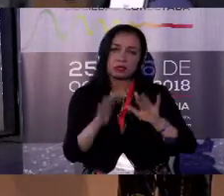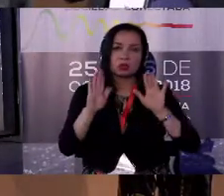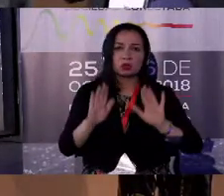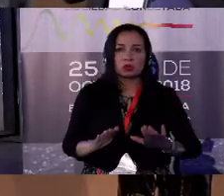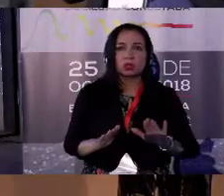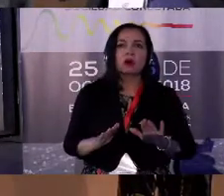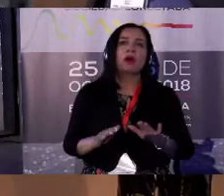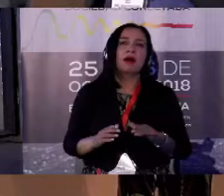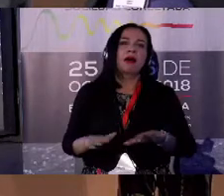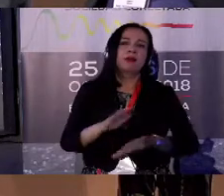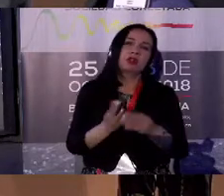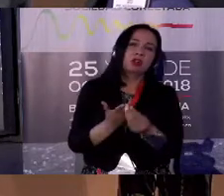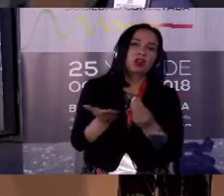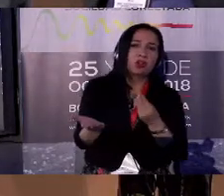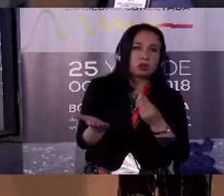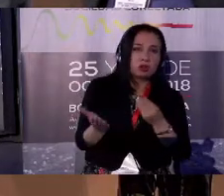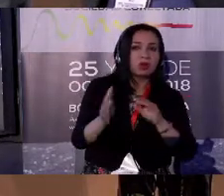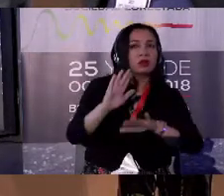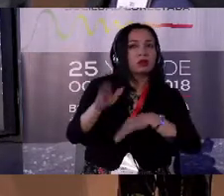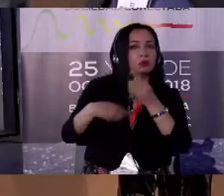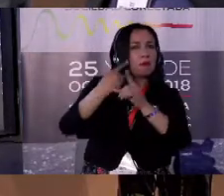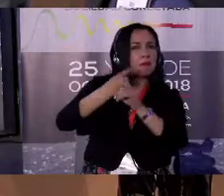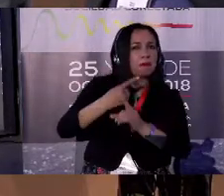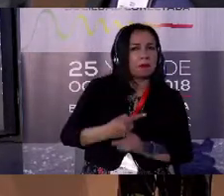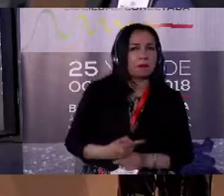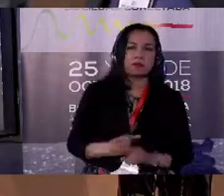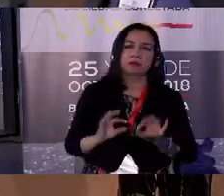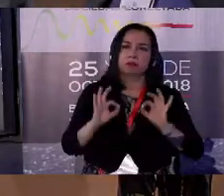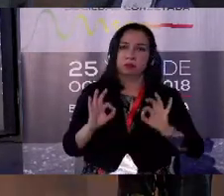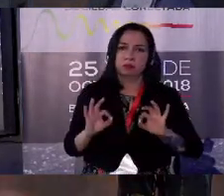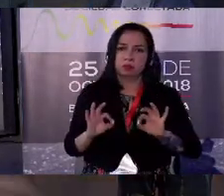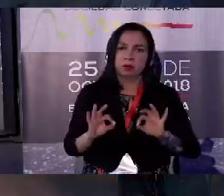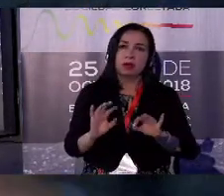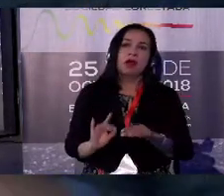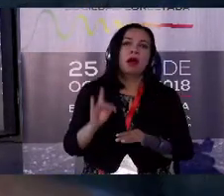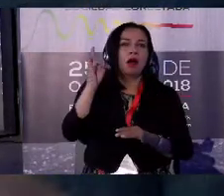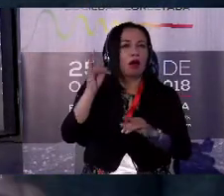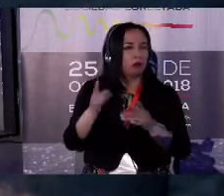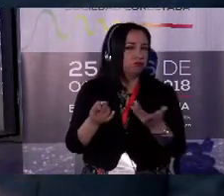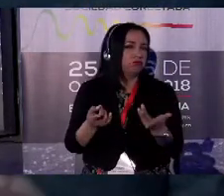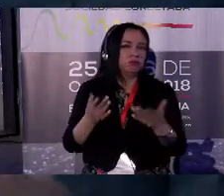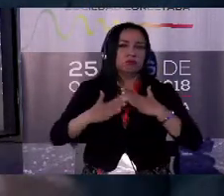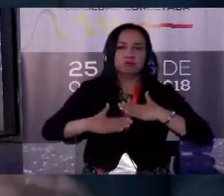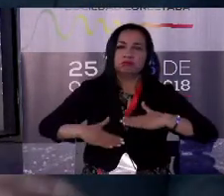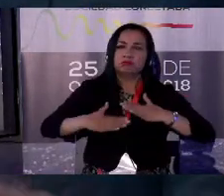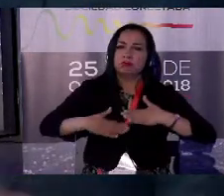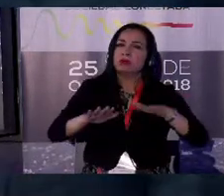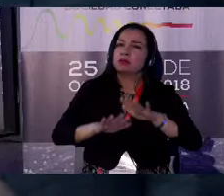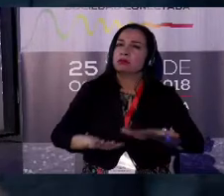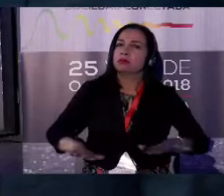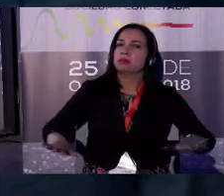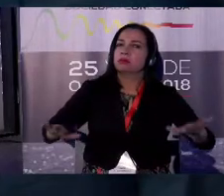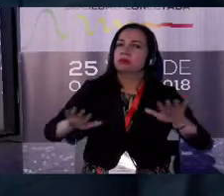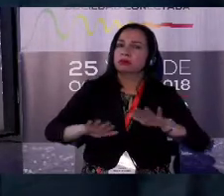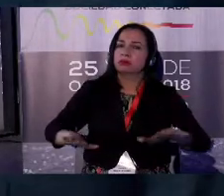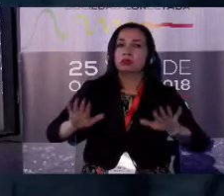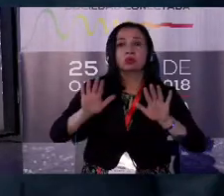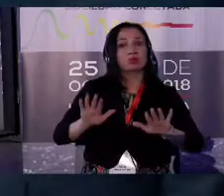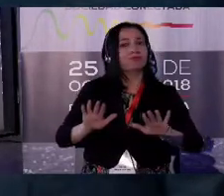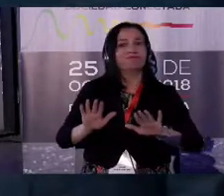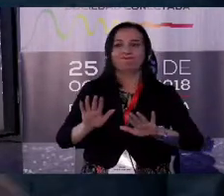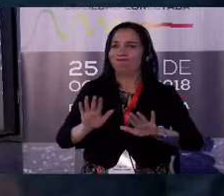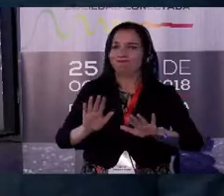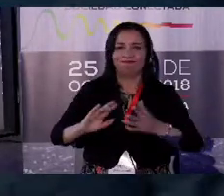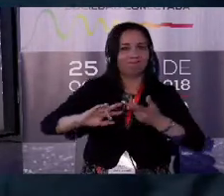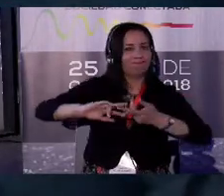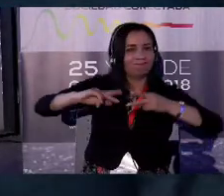luego se cumplan. Cuando ello empieza a desdibujarse o a resquebrajarse, eso claramente va en contra